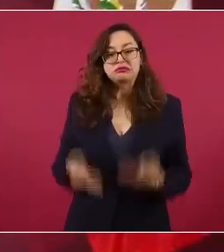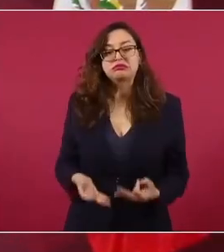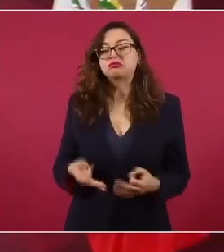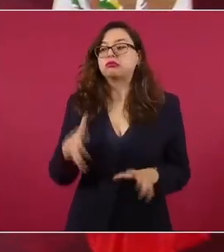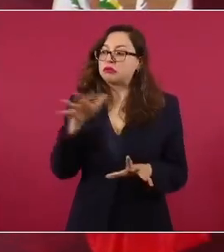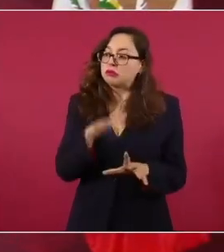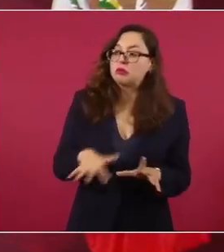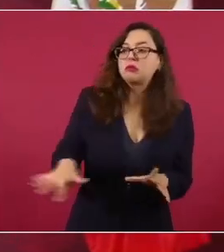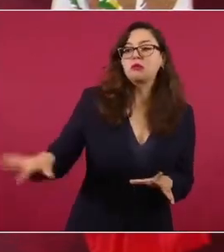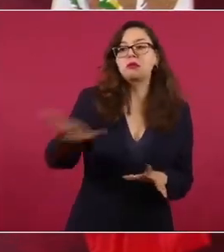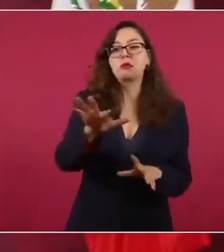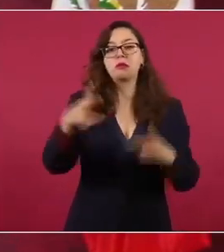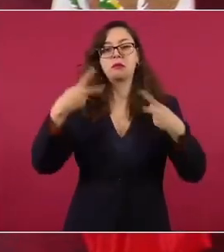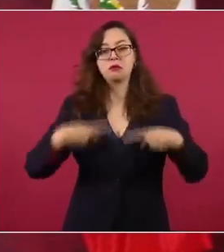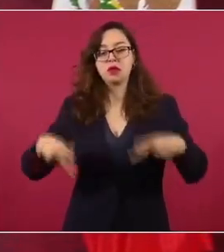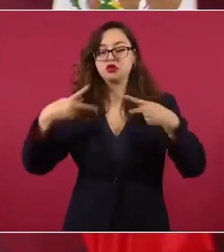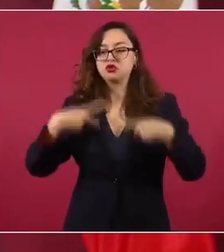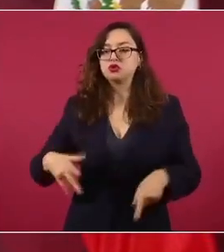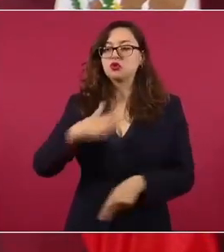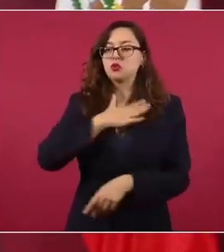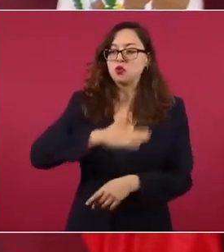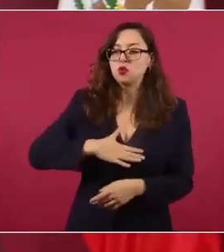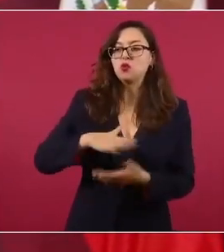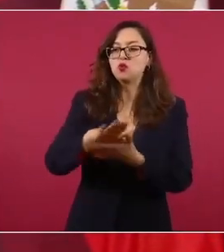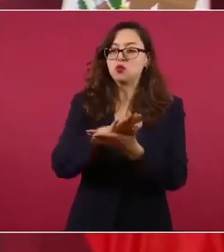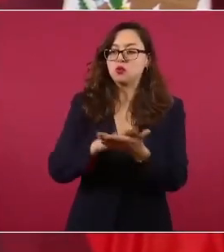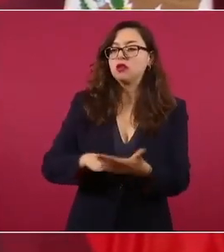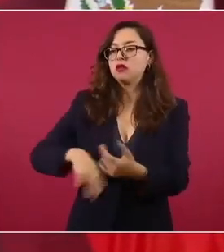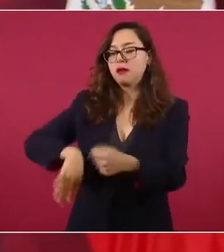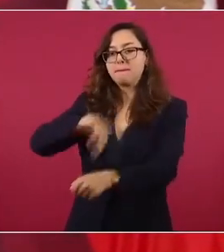defensa de causas justas.